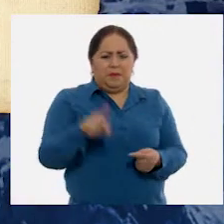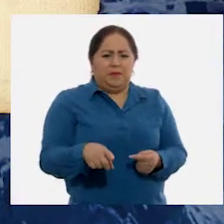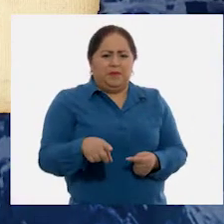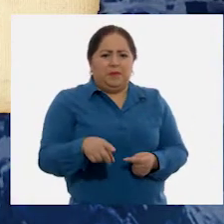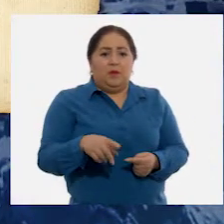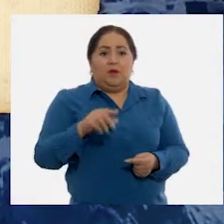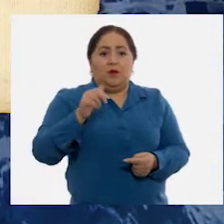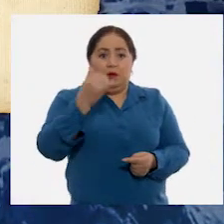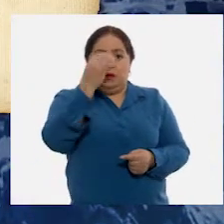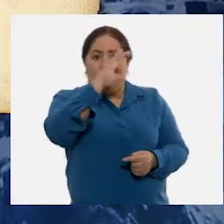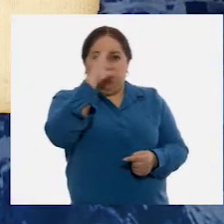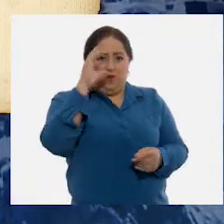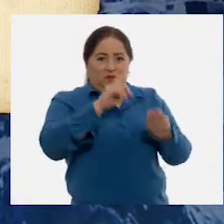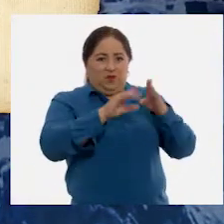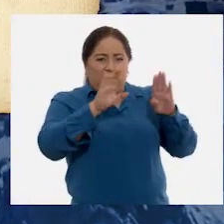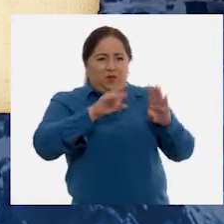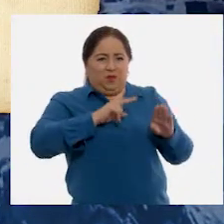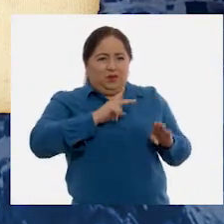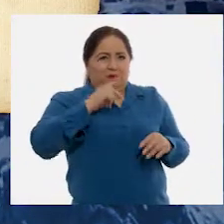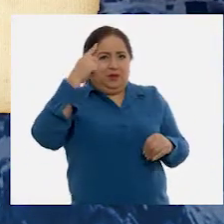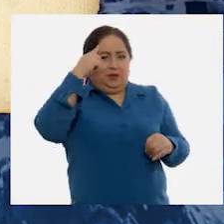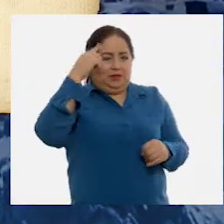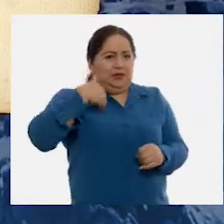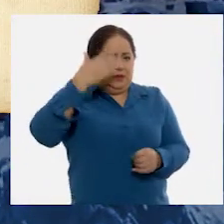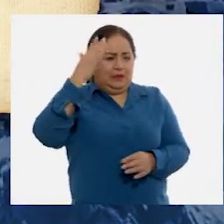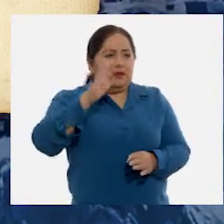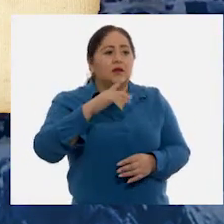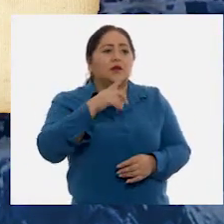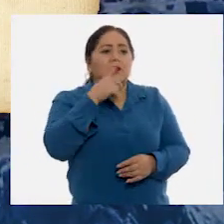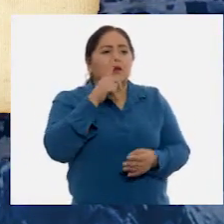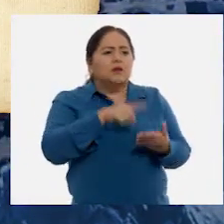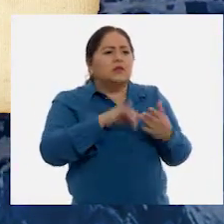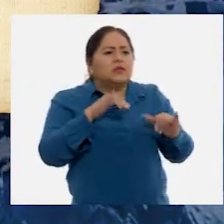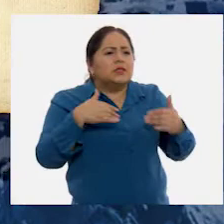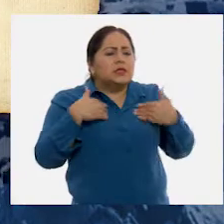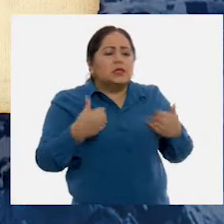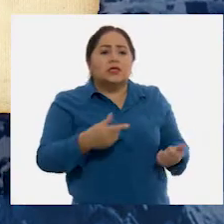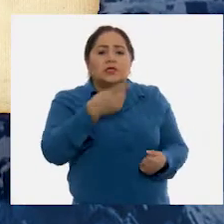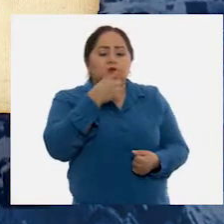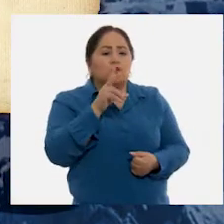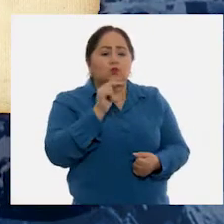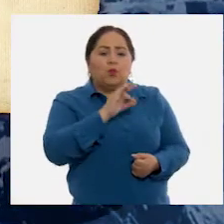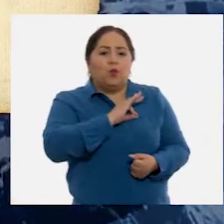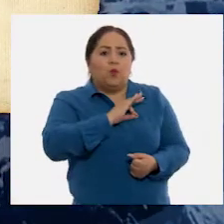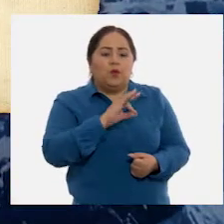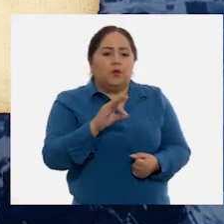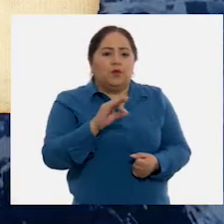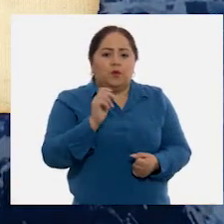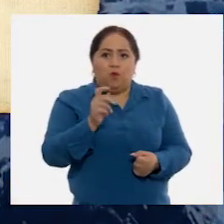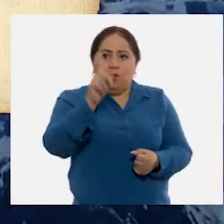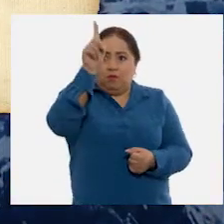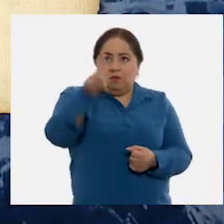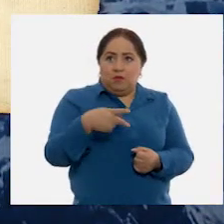echar abajo la imagen de mi centaurito precioso, sí da a entender que no puede vérsele como a un ser